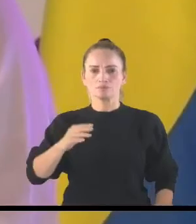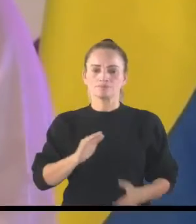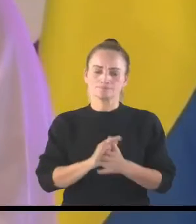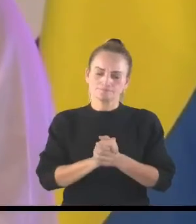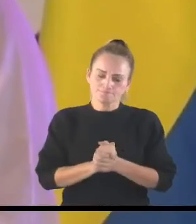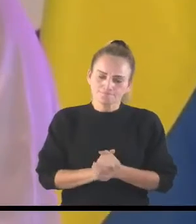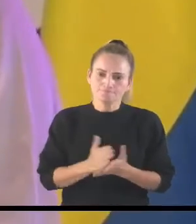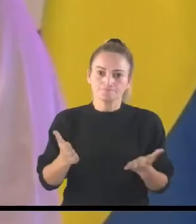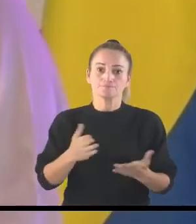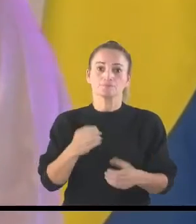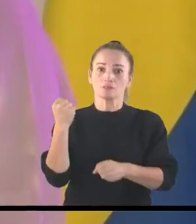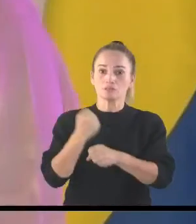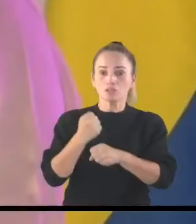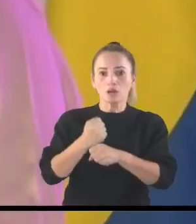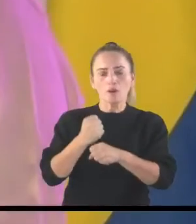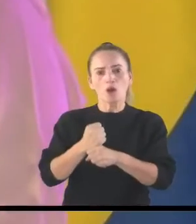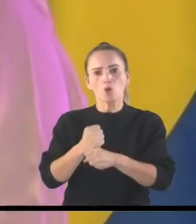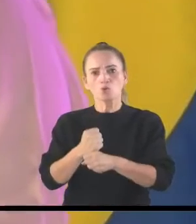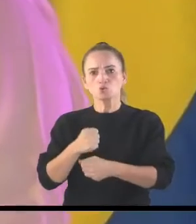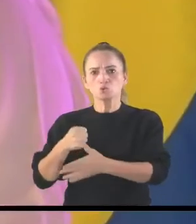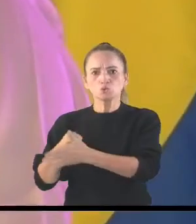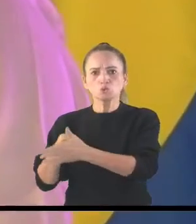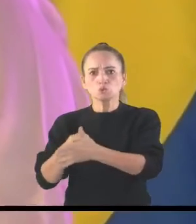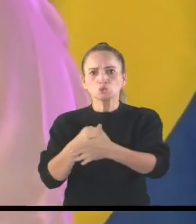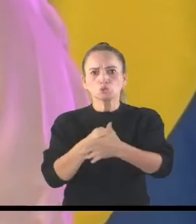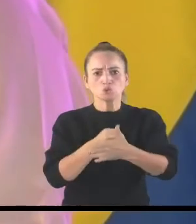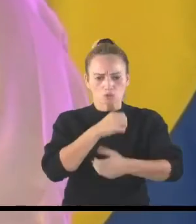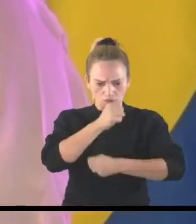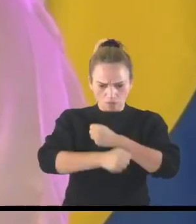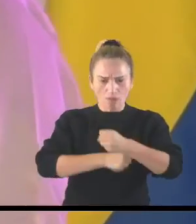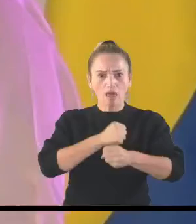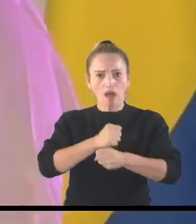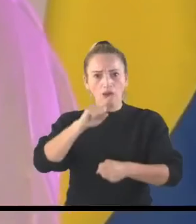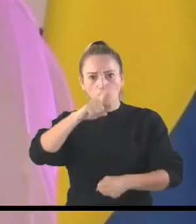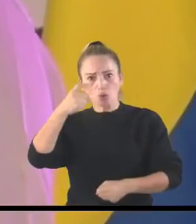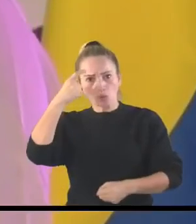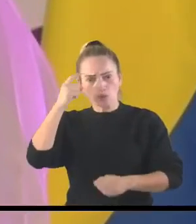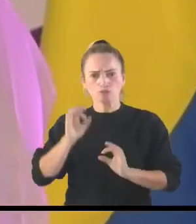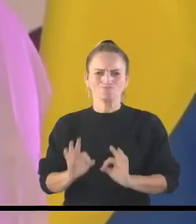Saludo el trabajo que ha venido haciendo durante este periodo de gobierno,